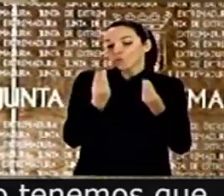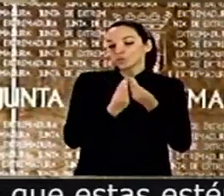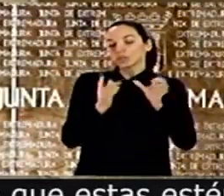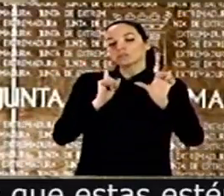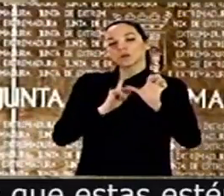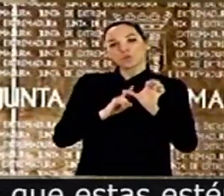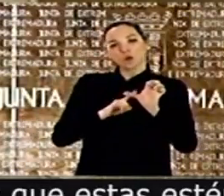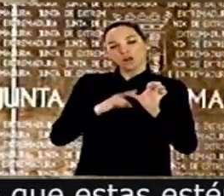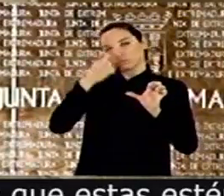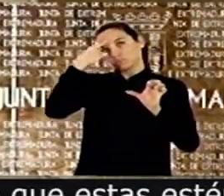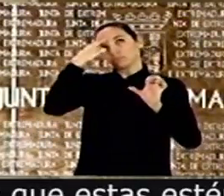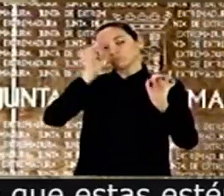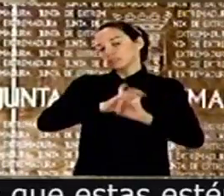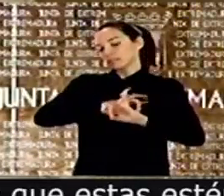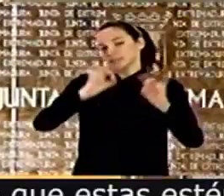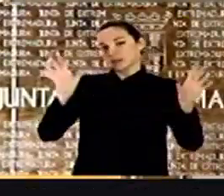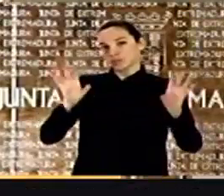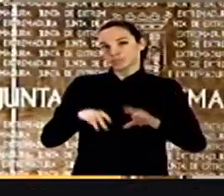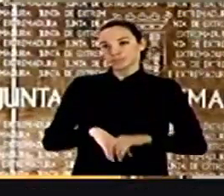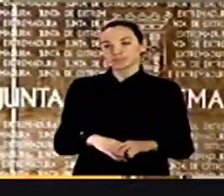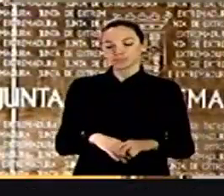es bastante clara.